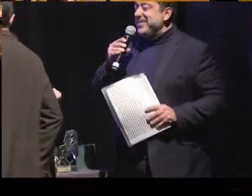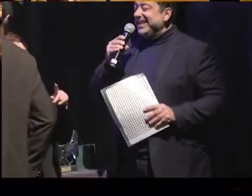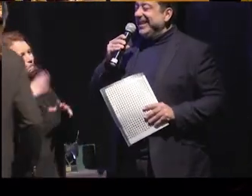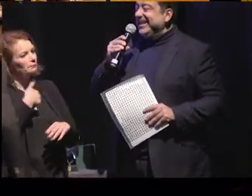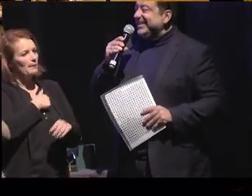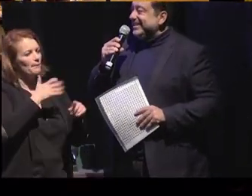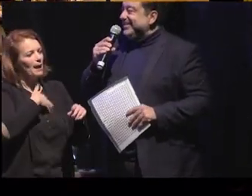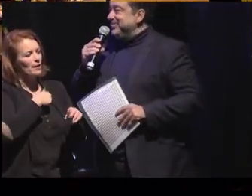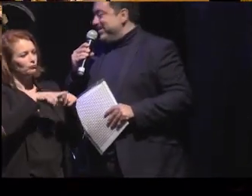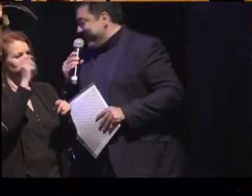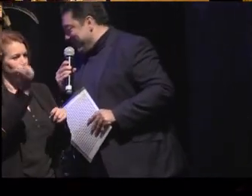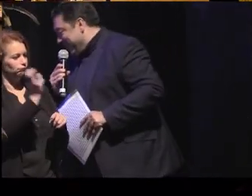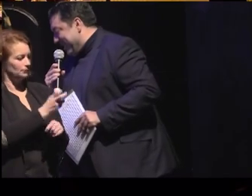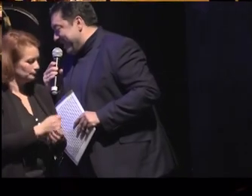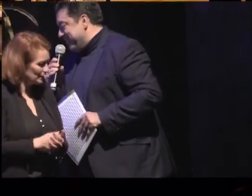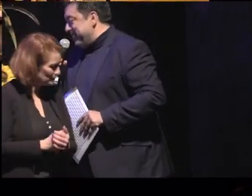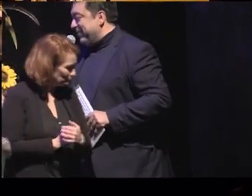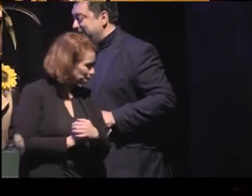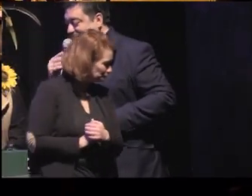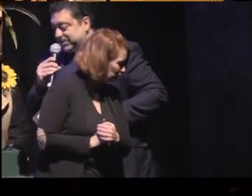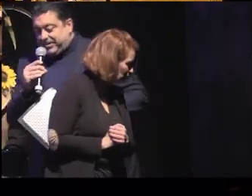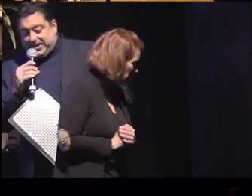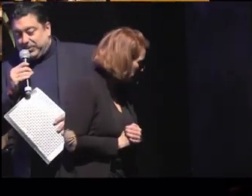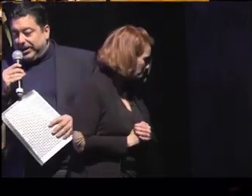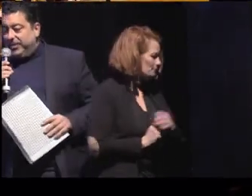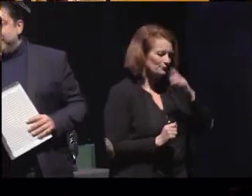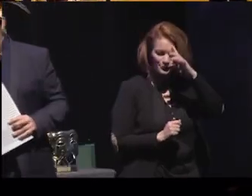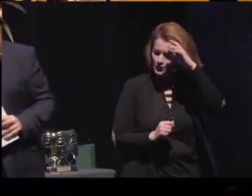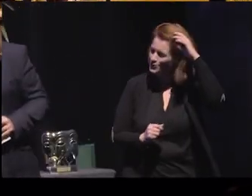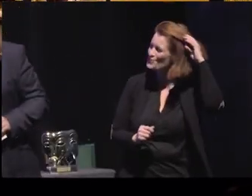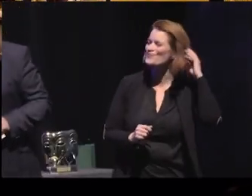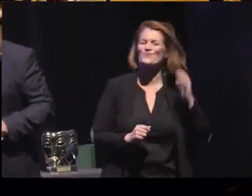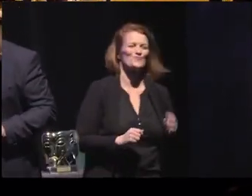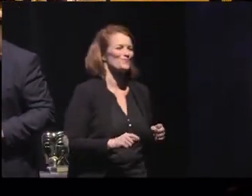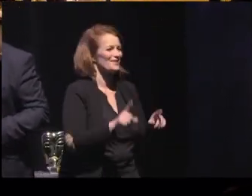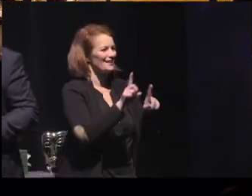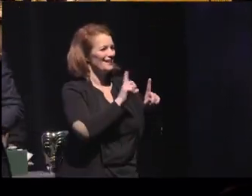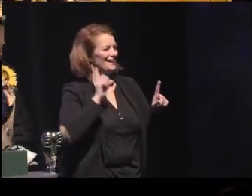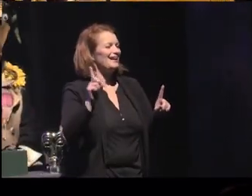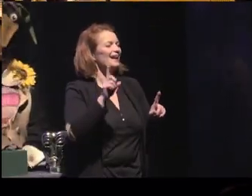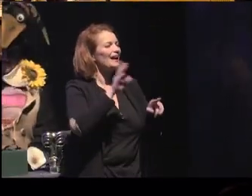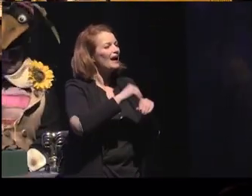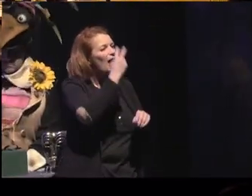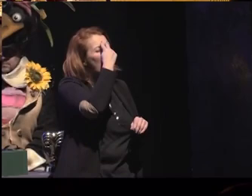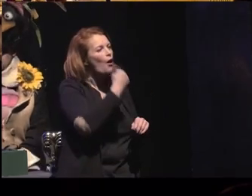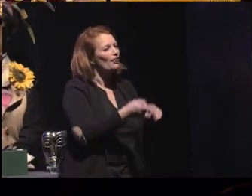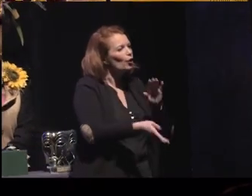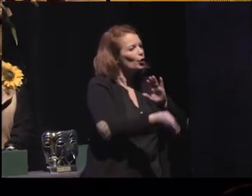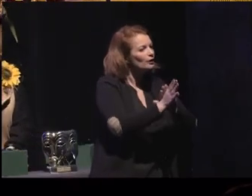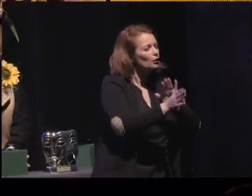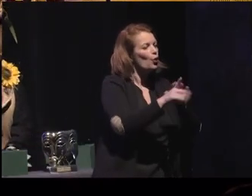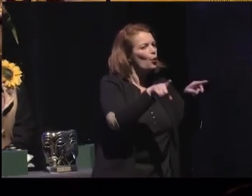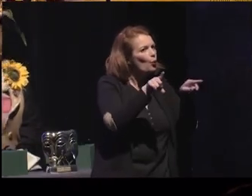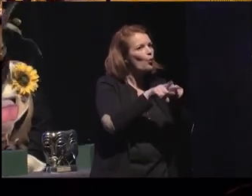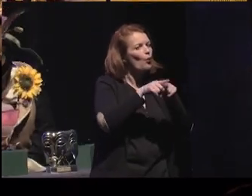demasiado. Martín, bienvenido a este premio Fermín Salvochea. Me paso por aquí, compañera. Qué bonito que la ONCE siga poniendo un poco el foco